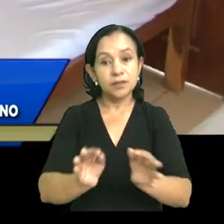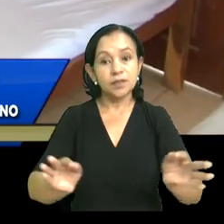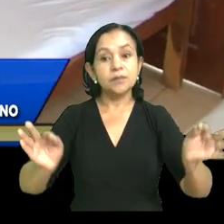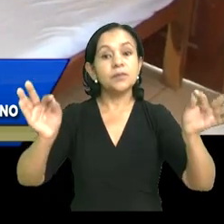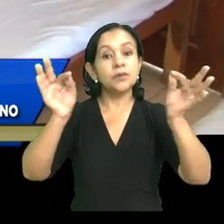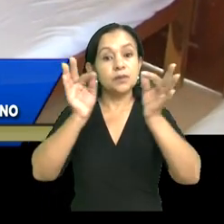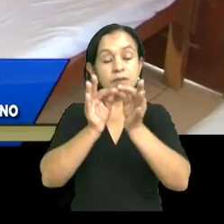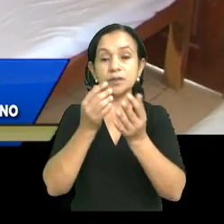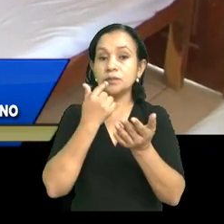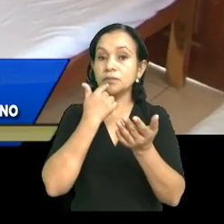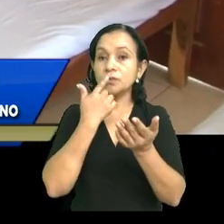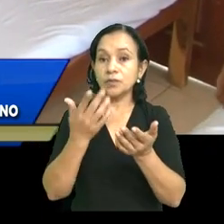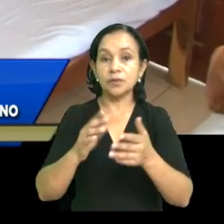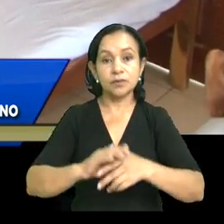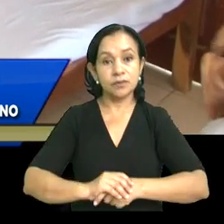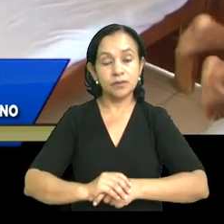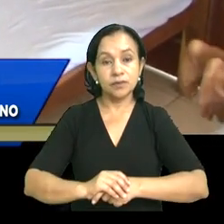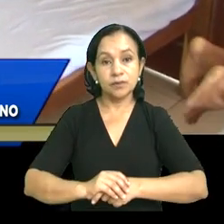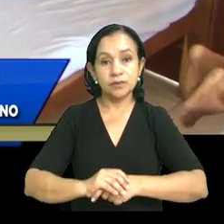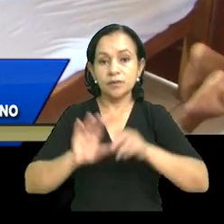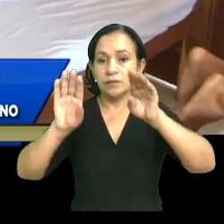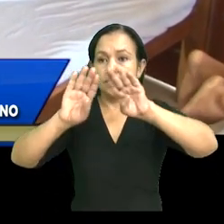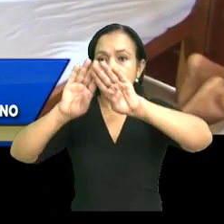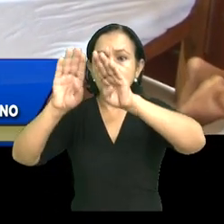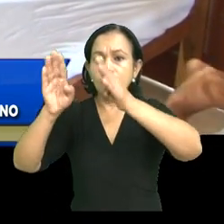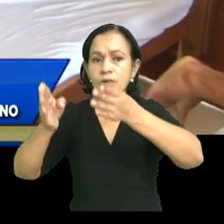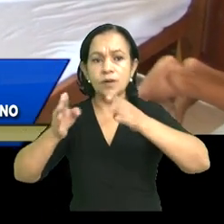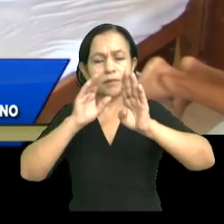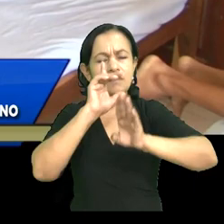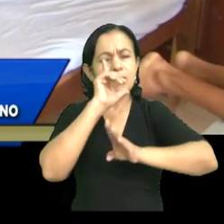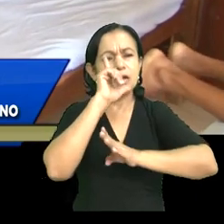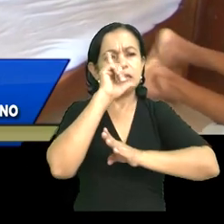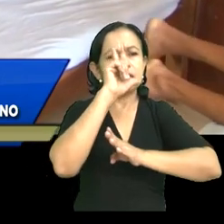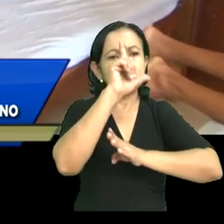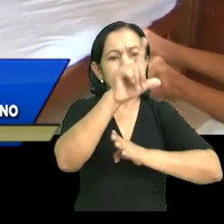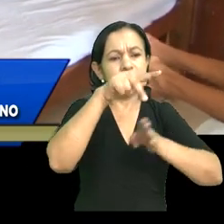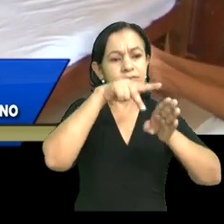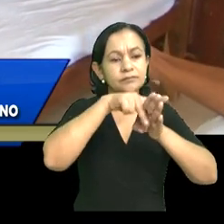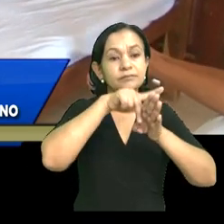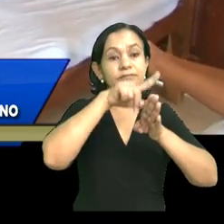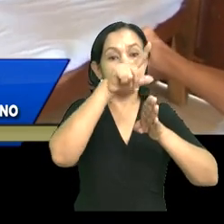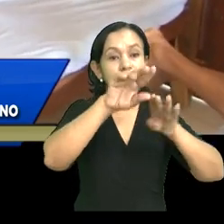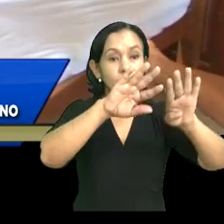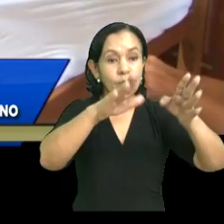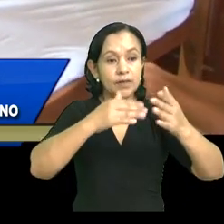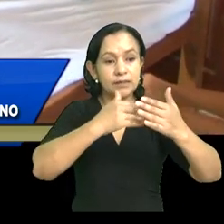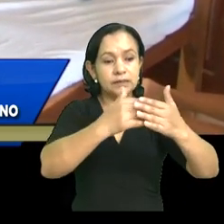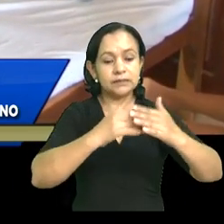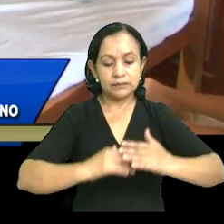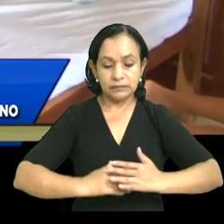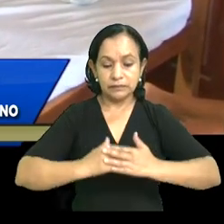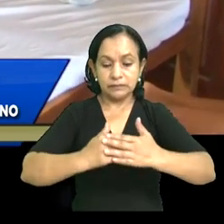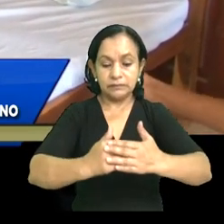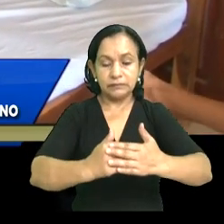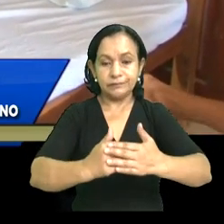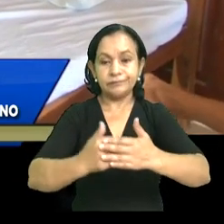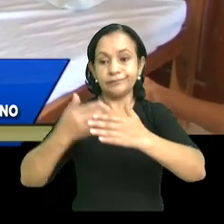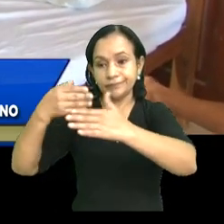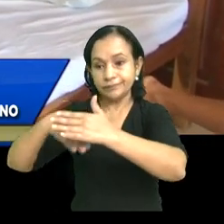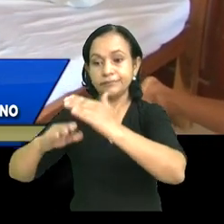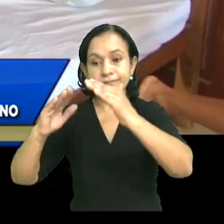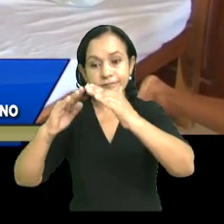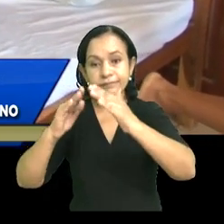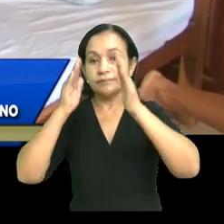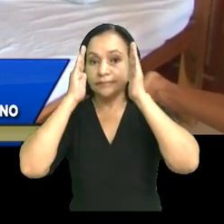porque llegan todas las mujeres de las áreas rurales, principalmente. Claro. ¿Por qué? Porque para poder tener una